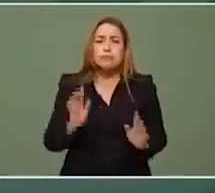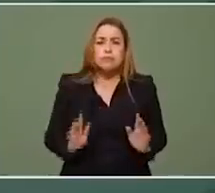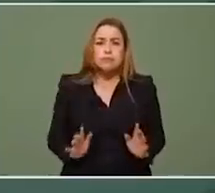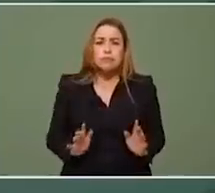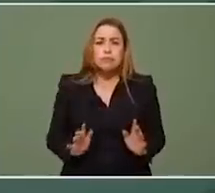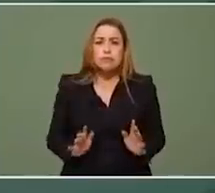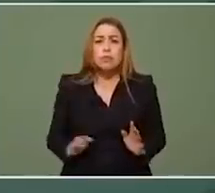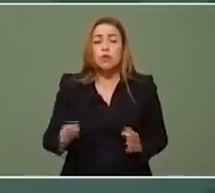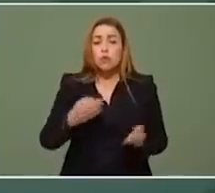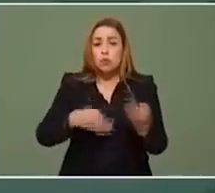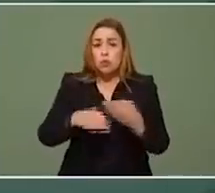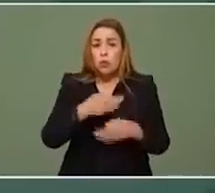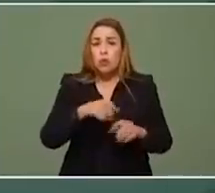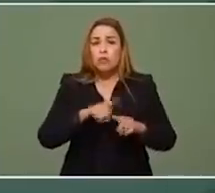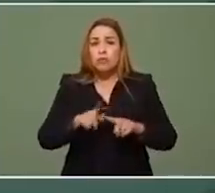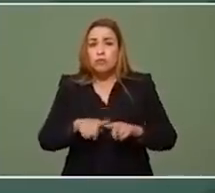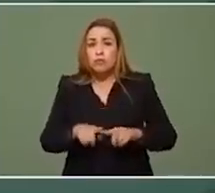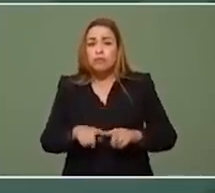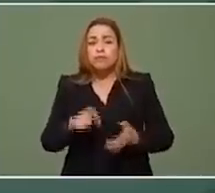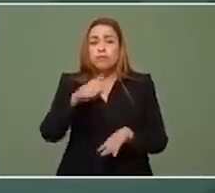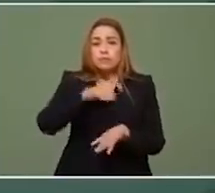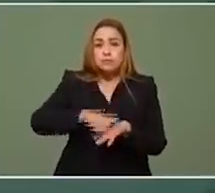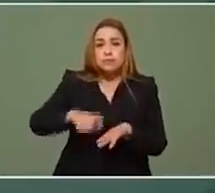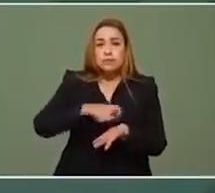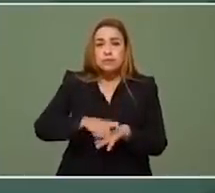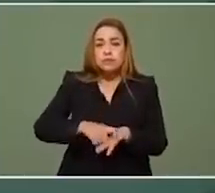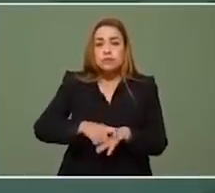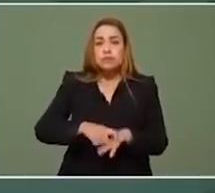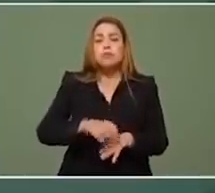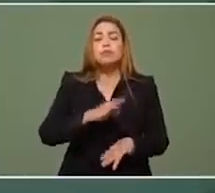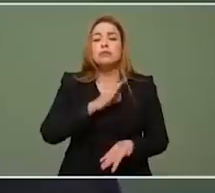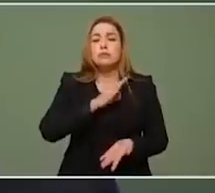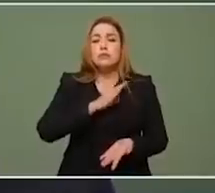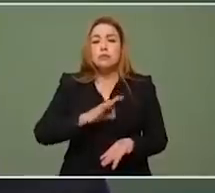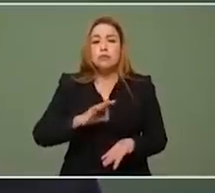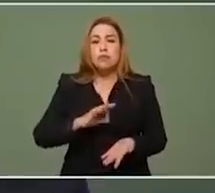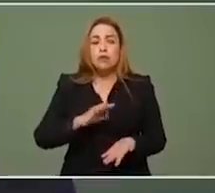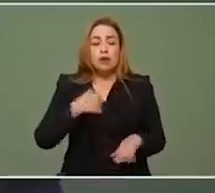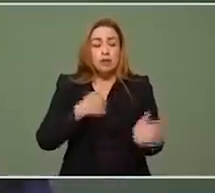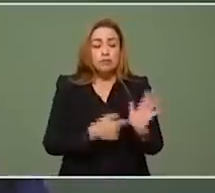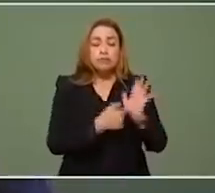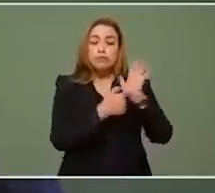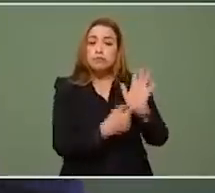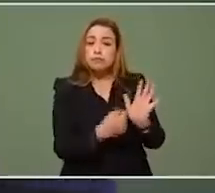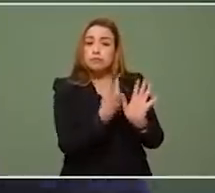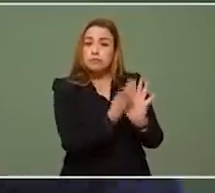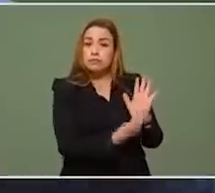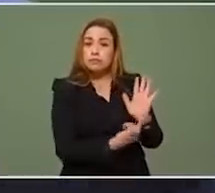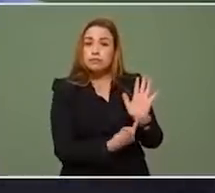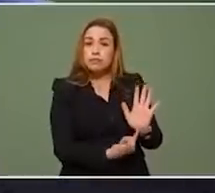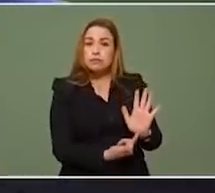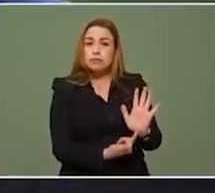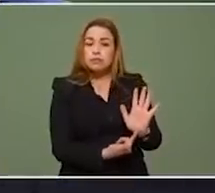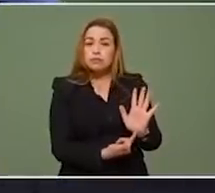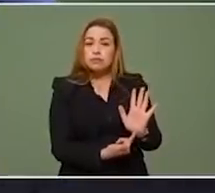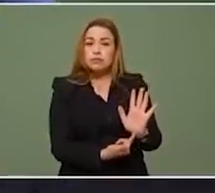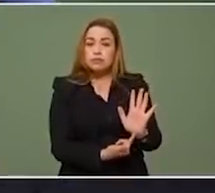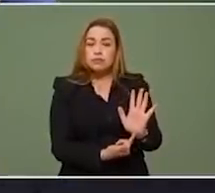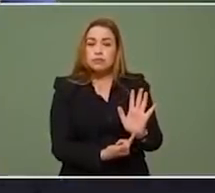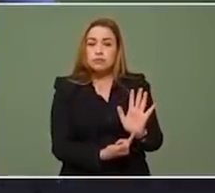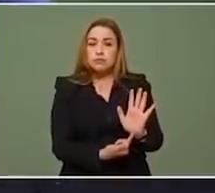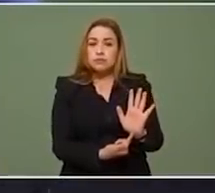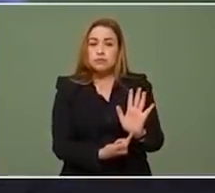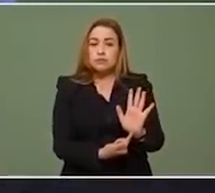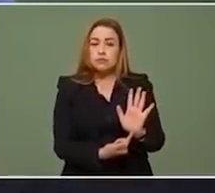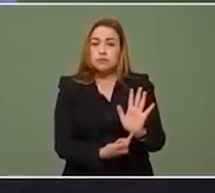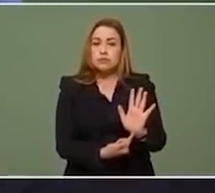las compras van a ser consolidadas va a comprar la oficialía mayor de